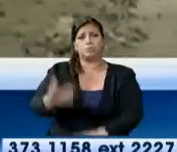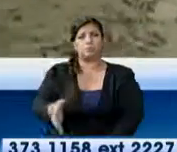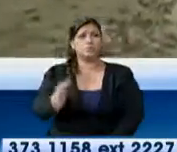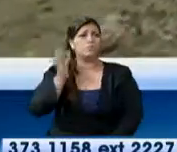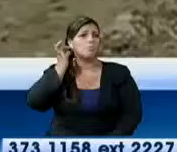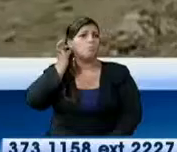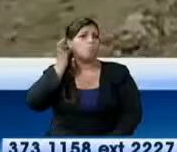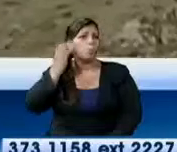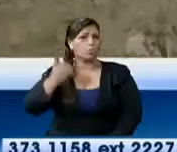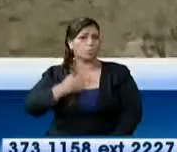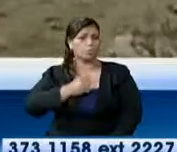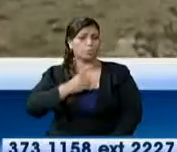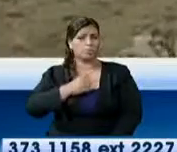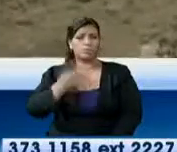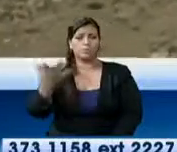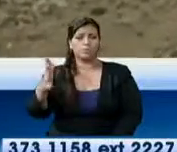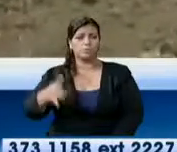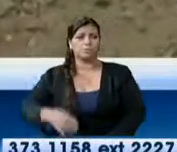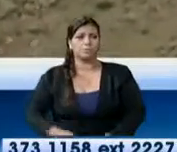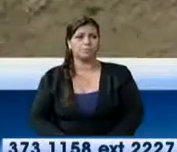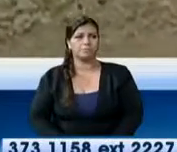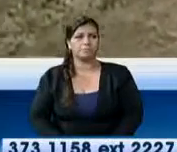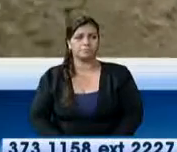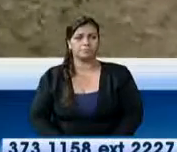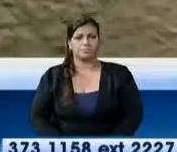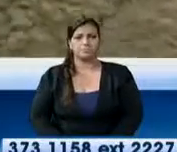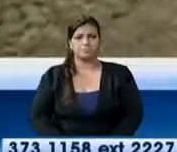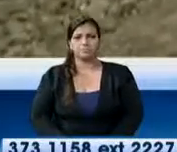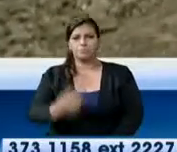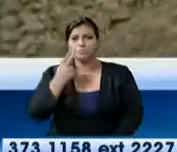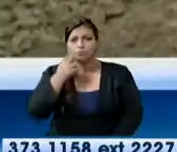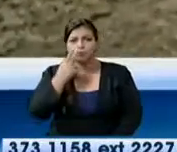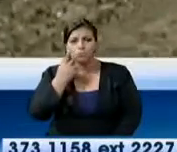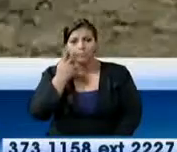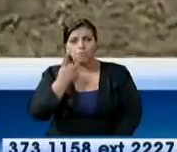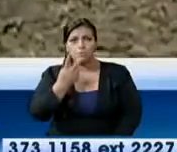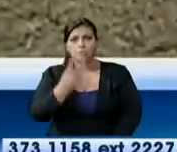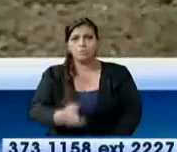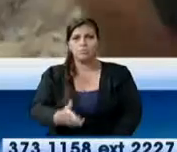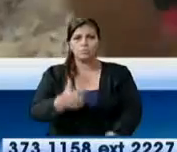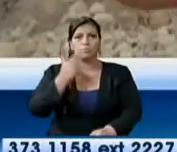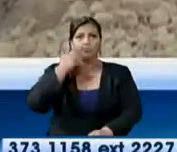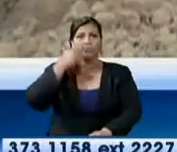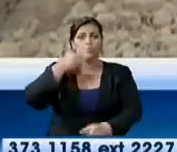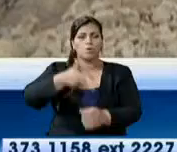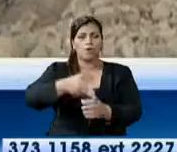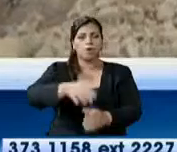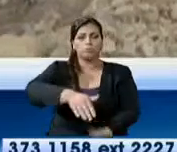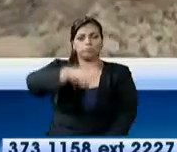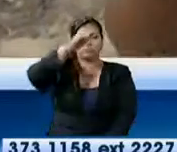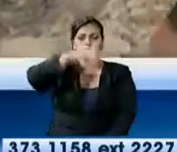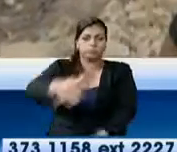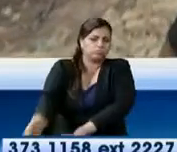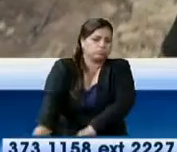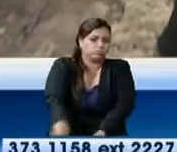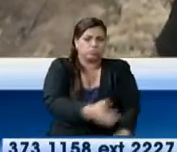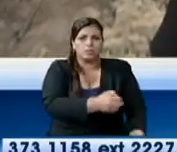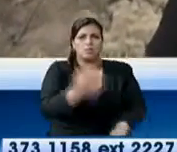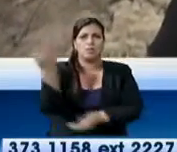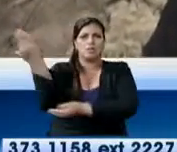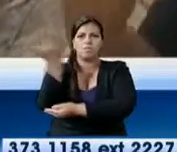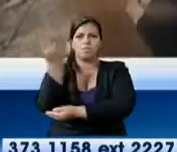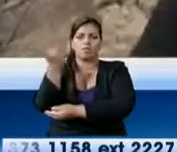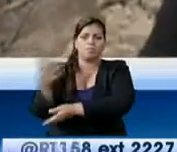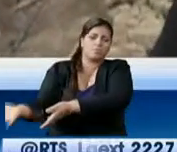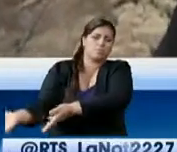digo. Lo que yo pude después sacar nomás fue el tanque de gas y un televisor que saqué. Y yo que voy avanzando de mi hermana y la niña